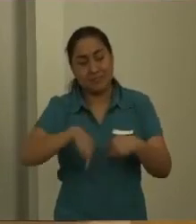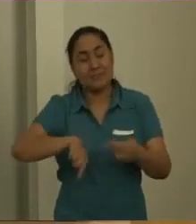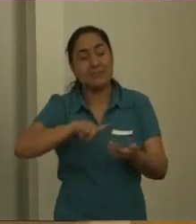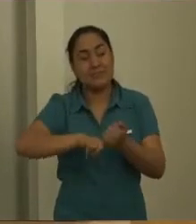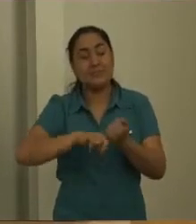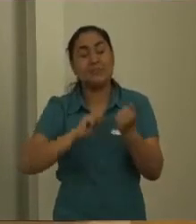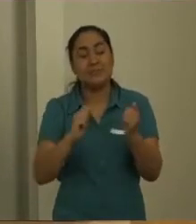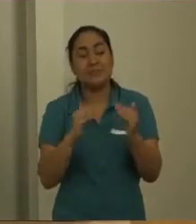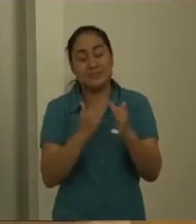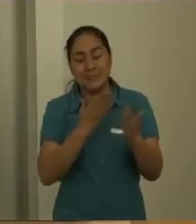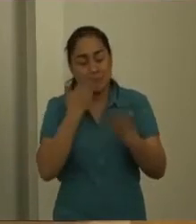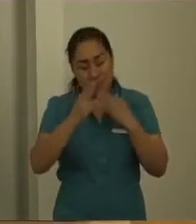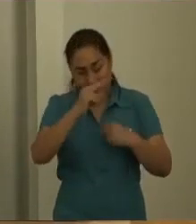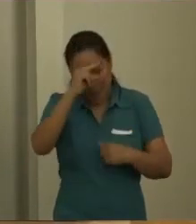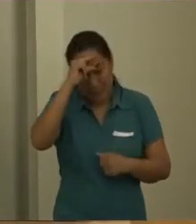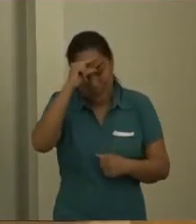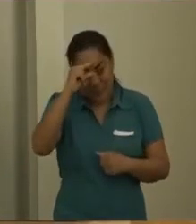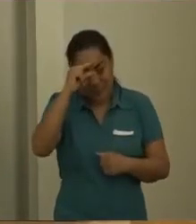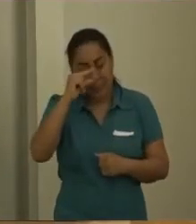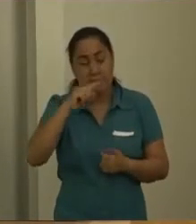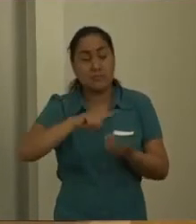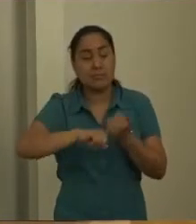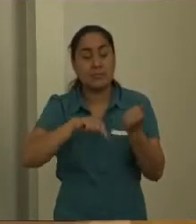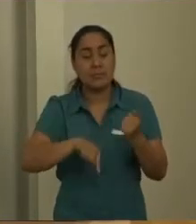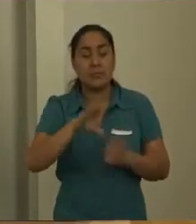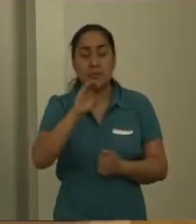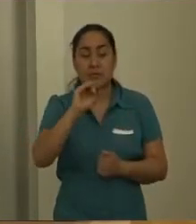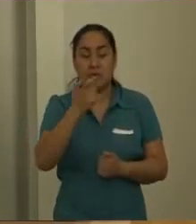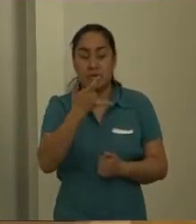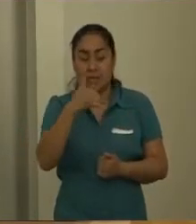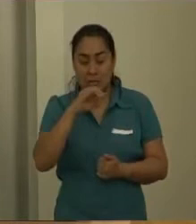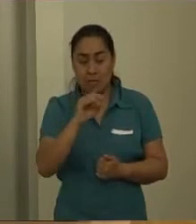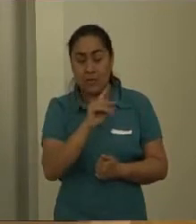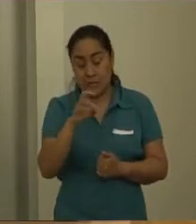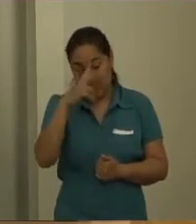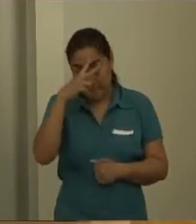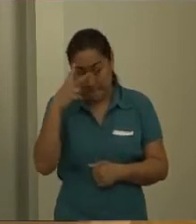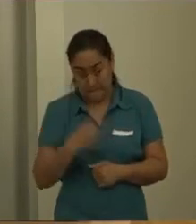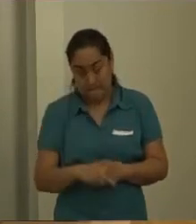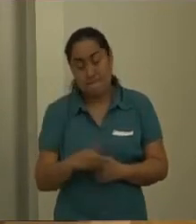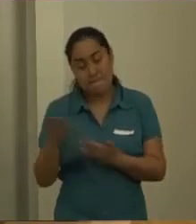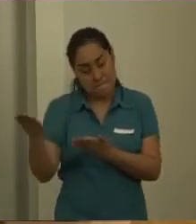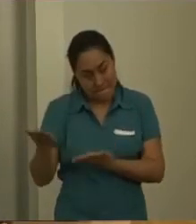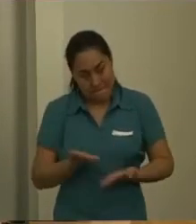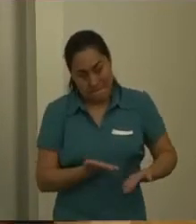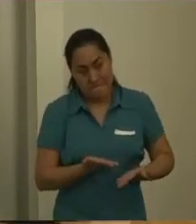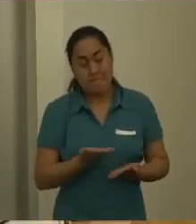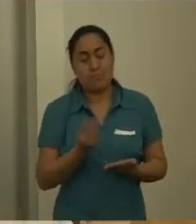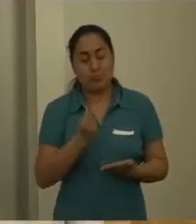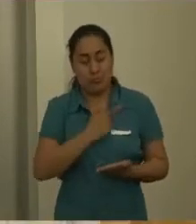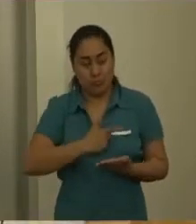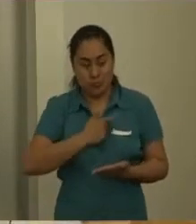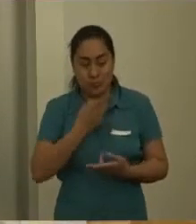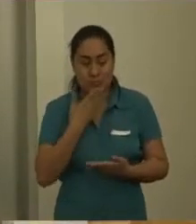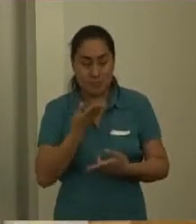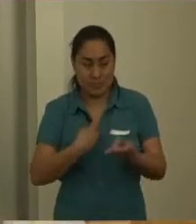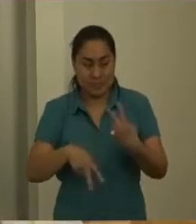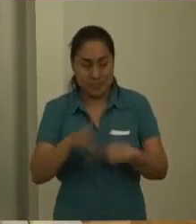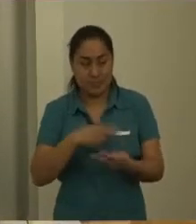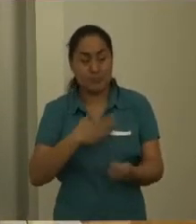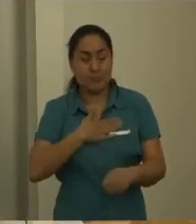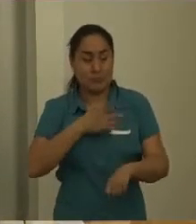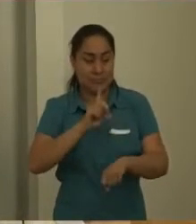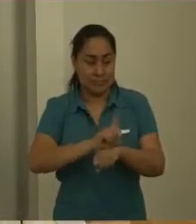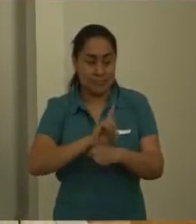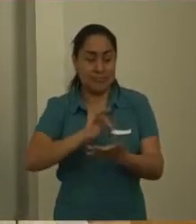y de refugio intelectual que es el colegio de mexico que lo recibe con el mayor de los sagrados ue buenos días